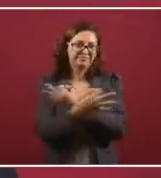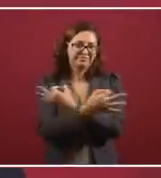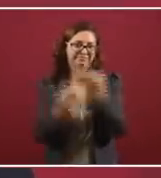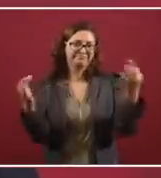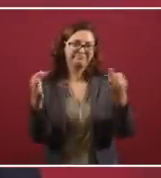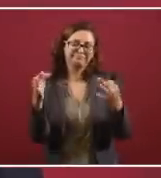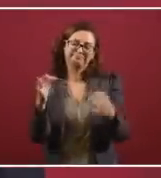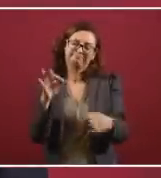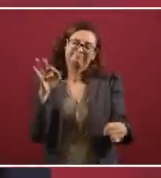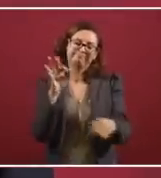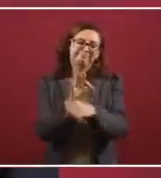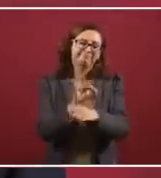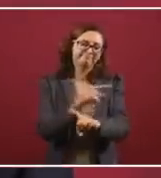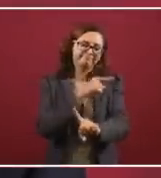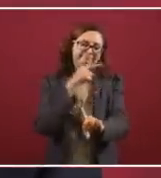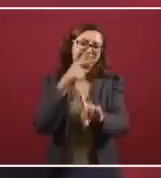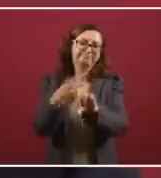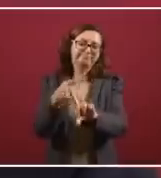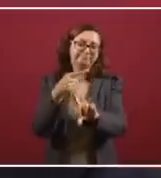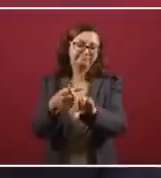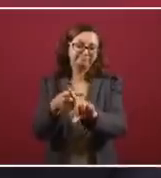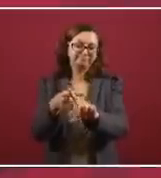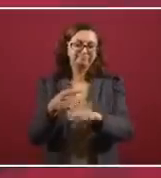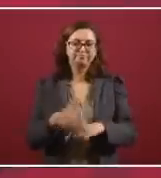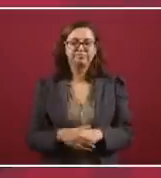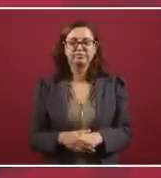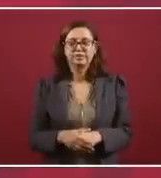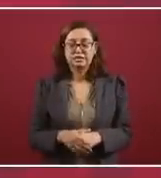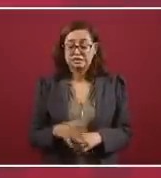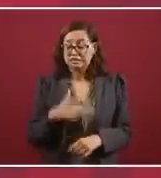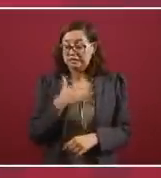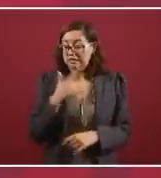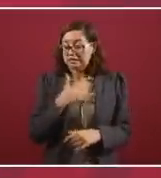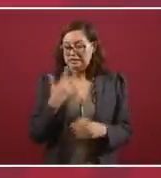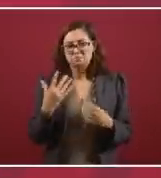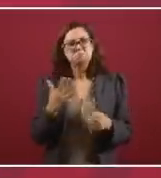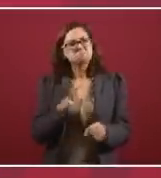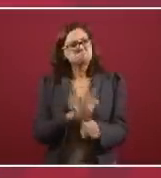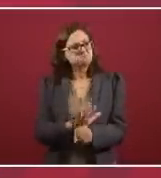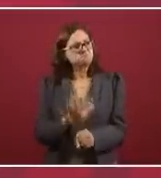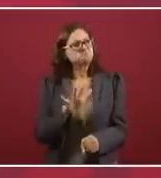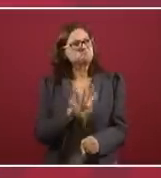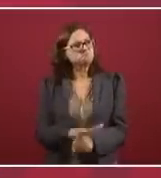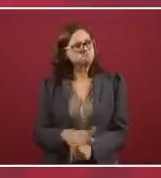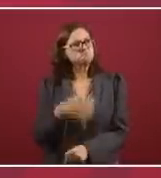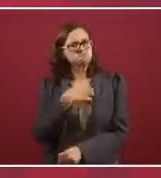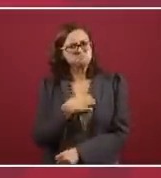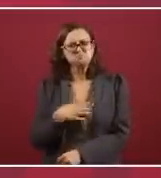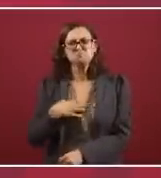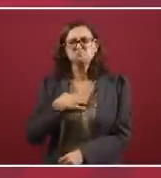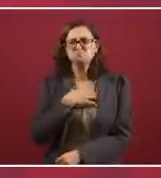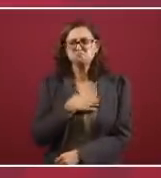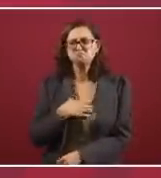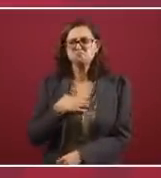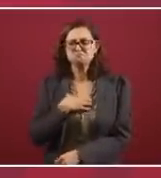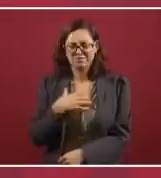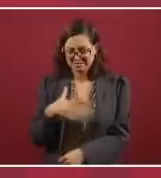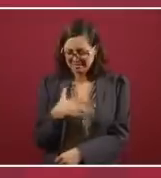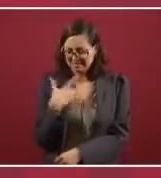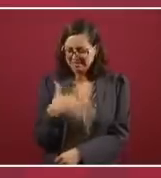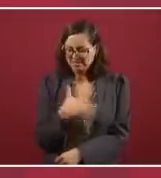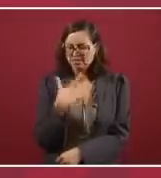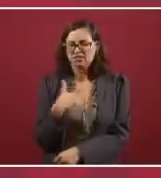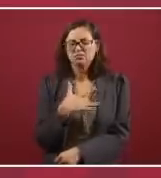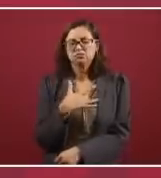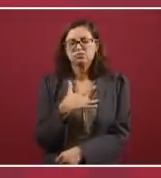México. Estamos enormemente satisfechos y nos motiva y nos entusiasma